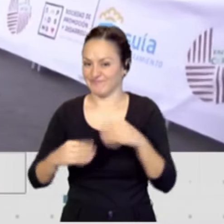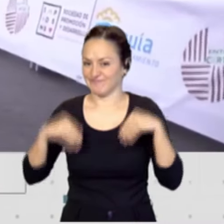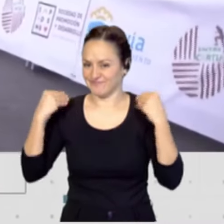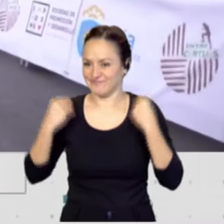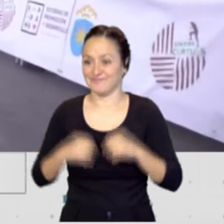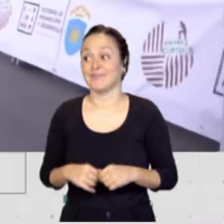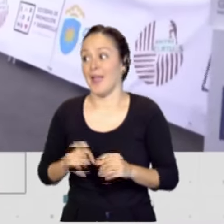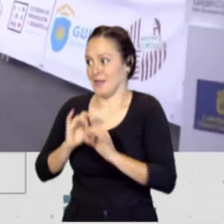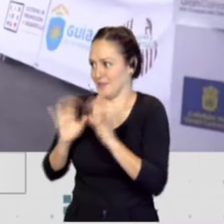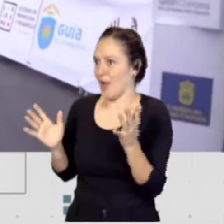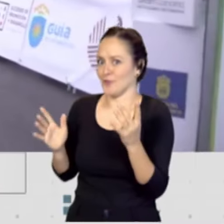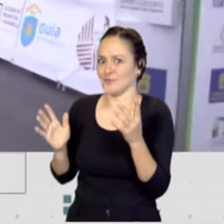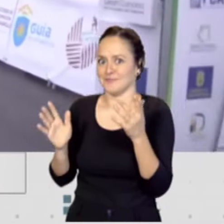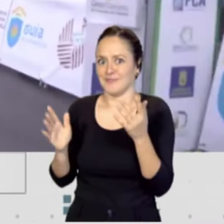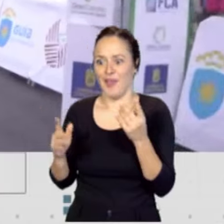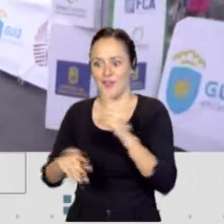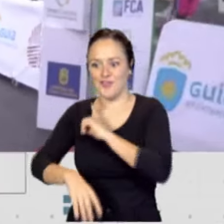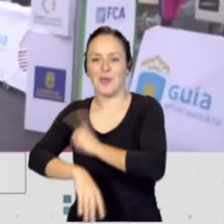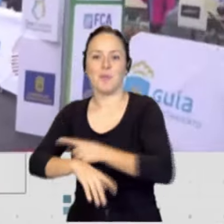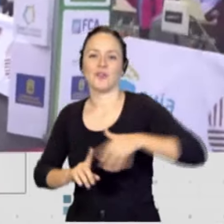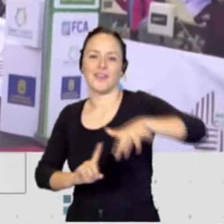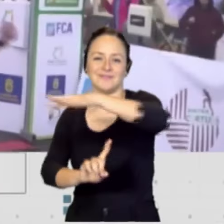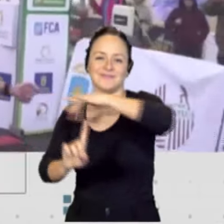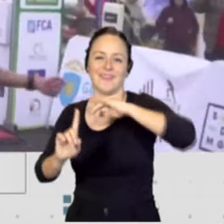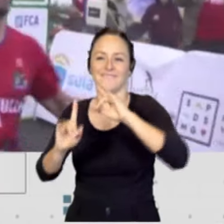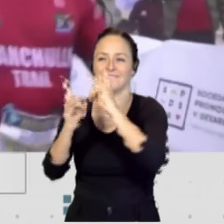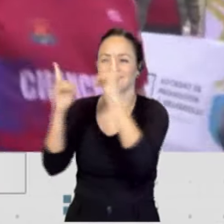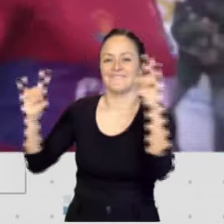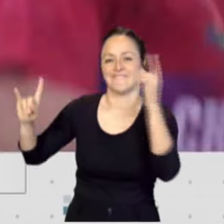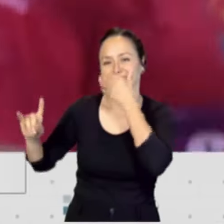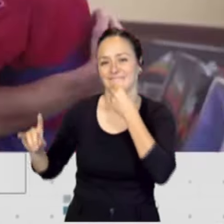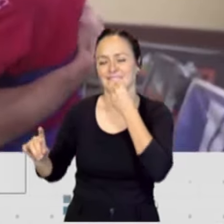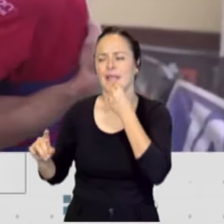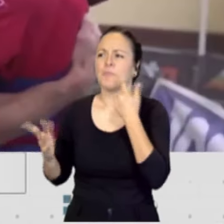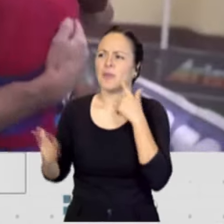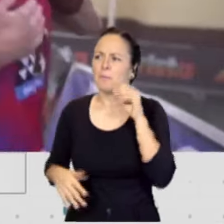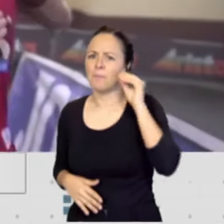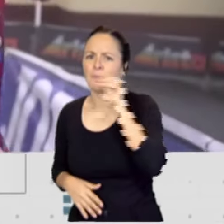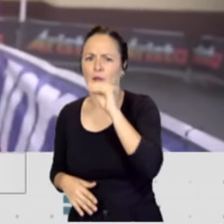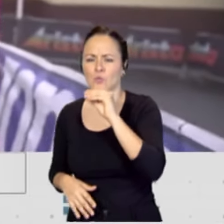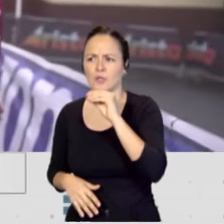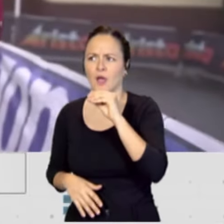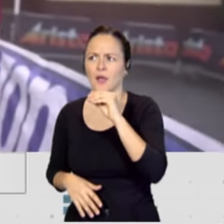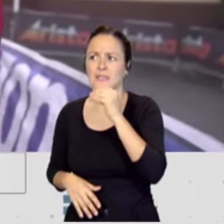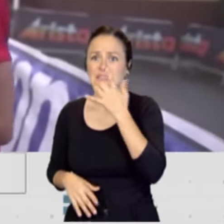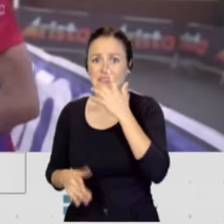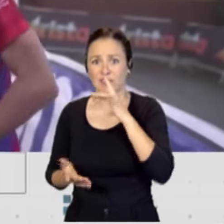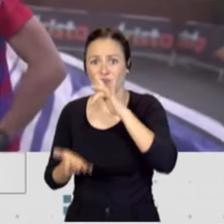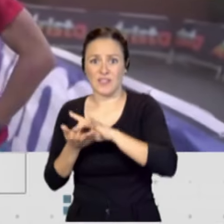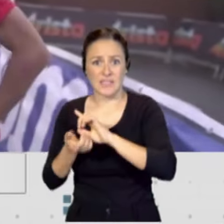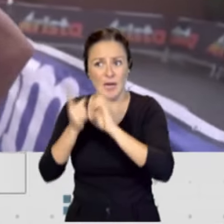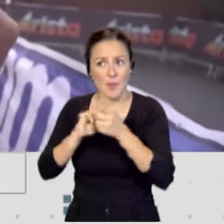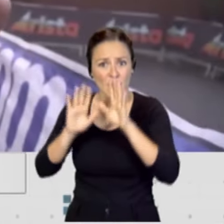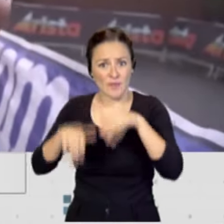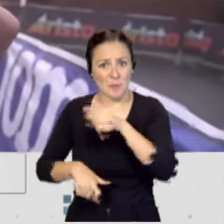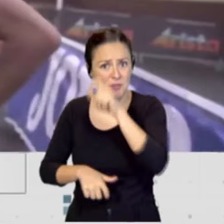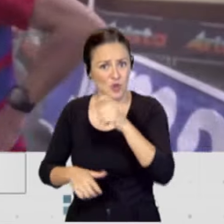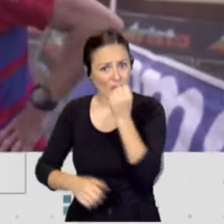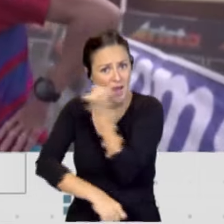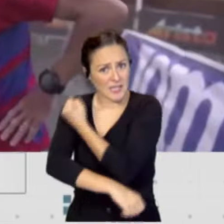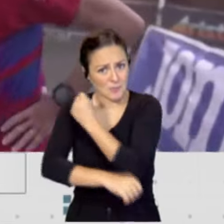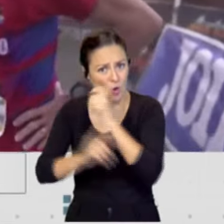forma no de hacer deporte en ese entorno privilegiado Alfredo no sé si ese cambio de fecha condicionado también el número de inscritos o alguna otra cosa